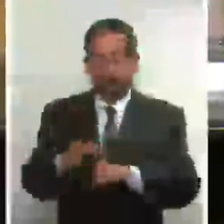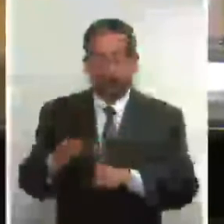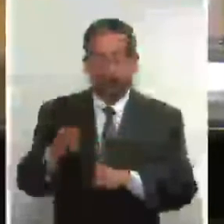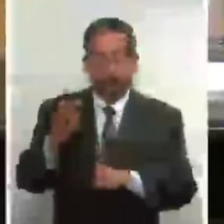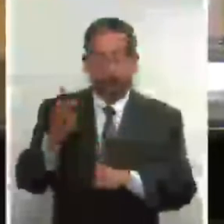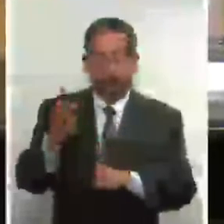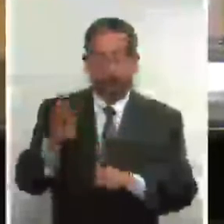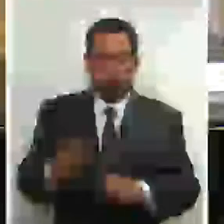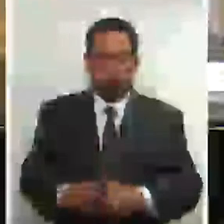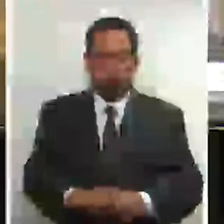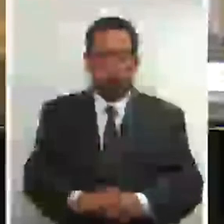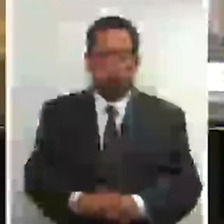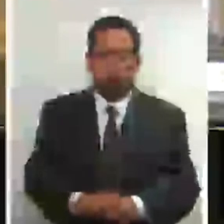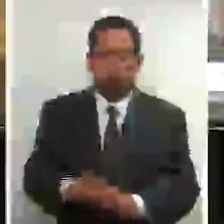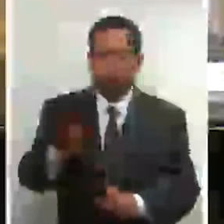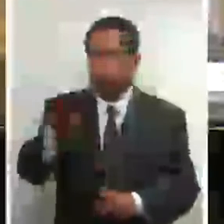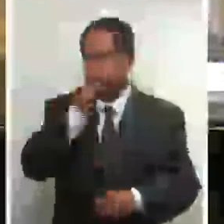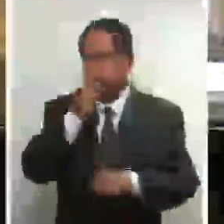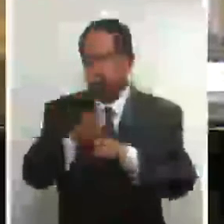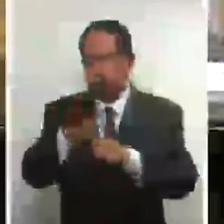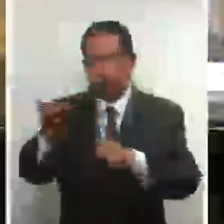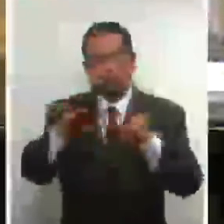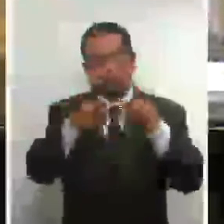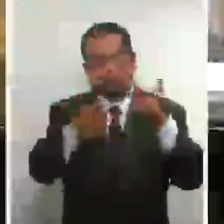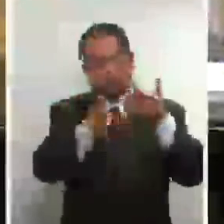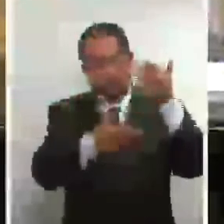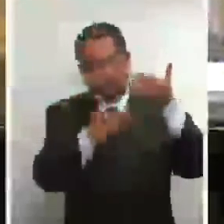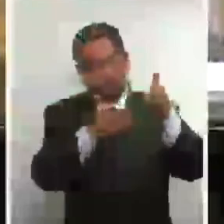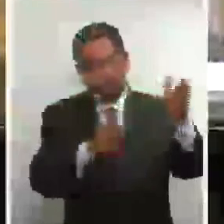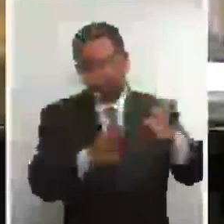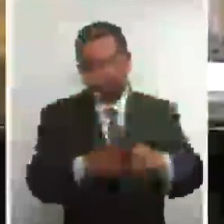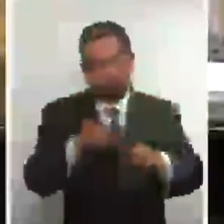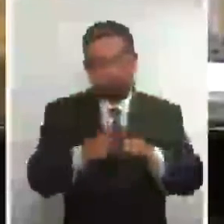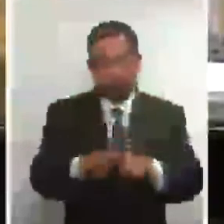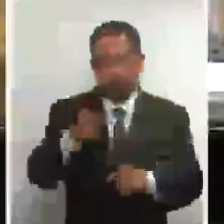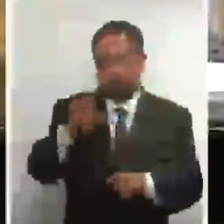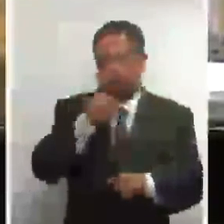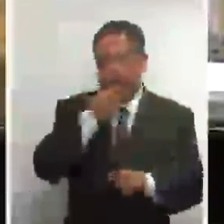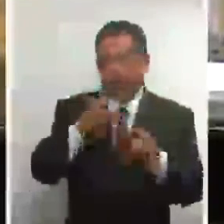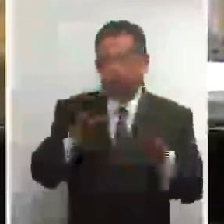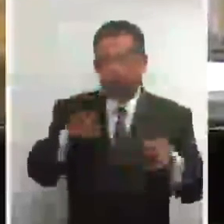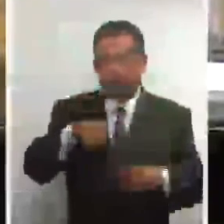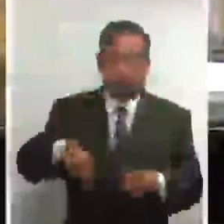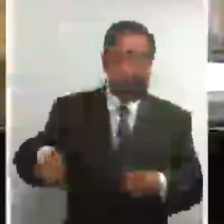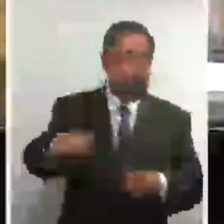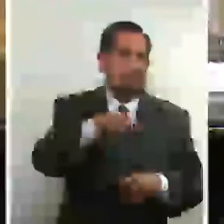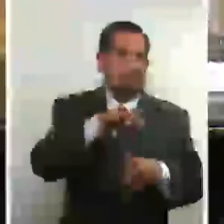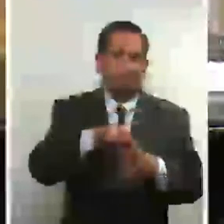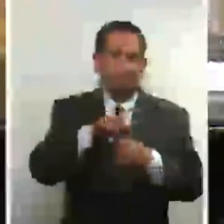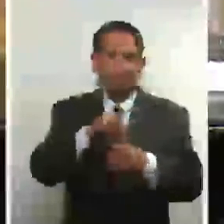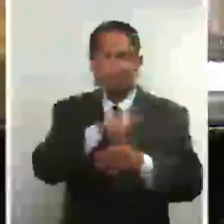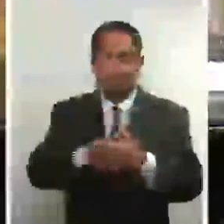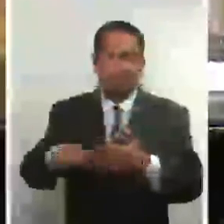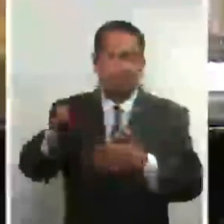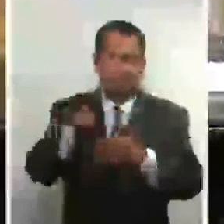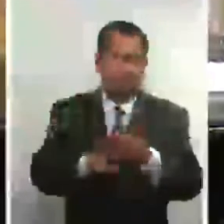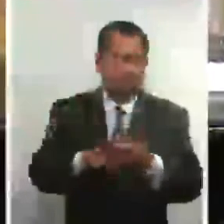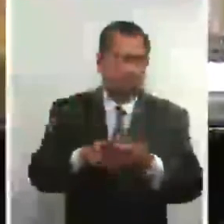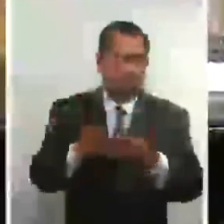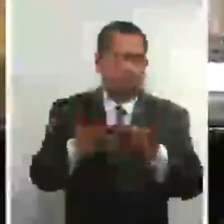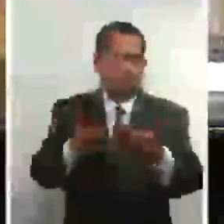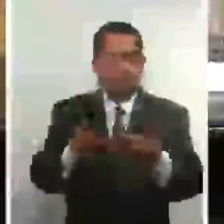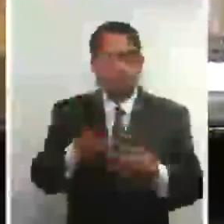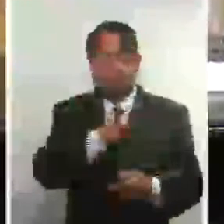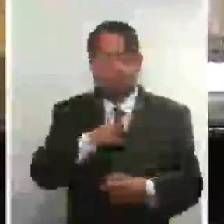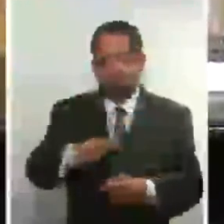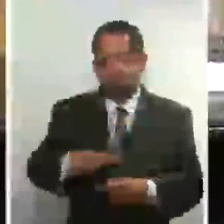numeral 2. Pido a la Secretaría abra el sistema electrónico por 2 minutos para proceder a la votación, la cual